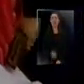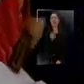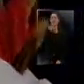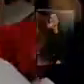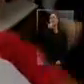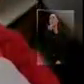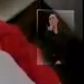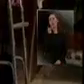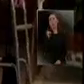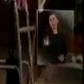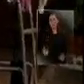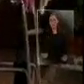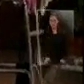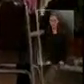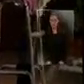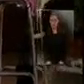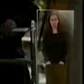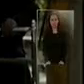Roba.